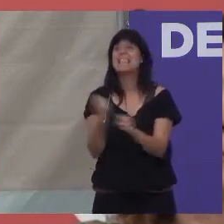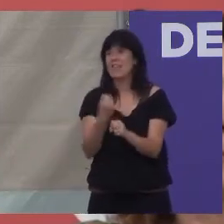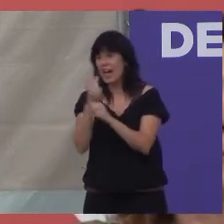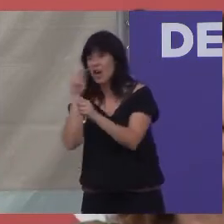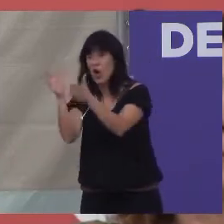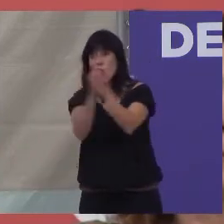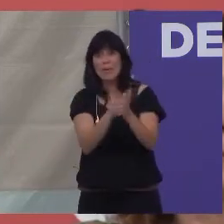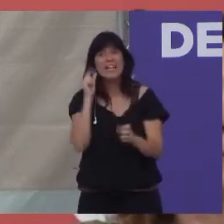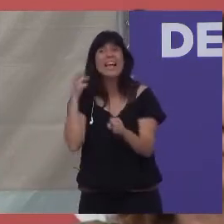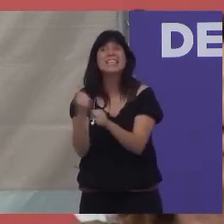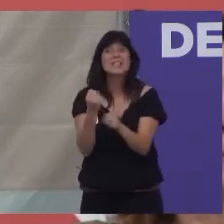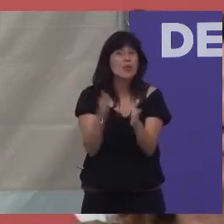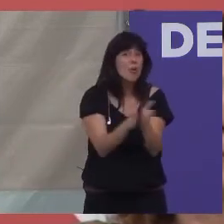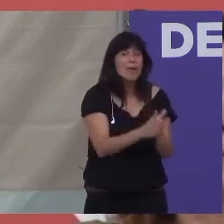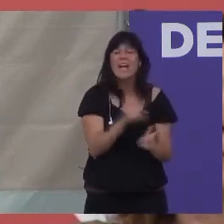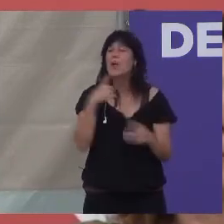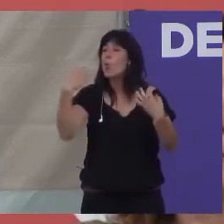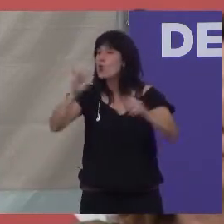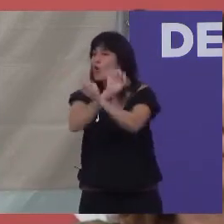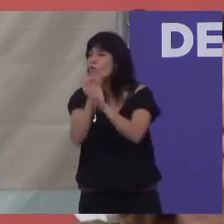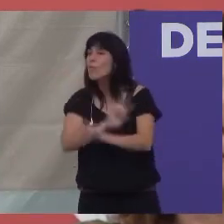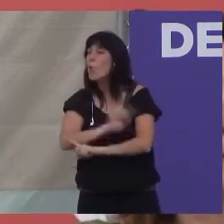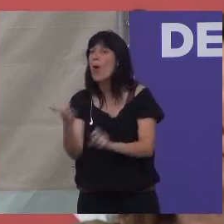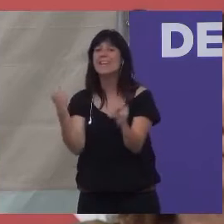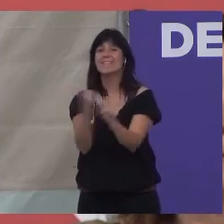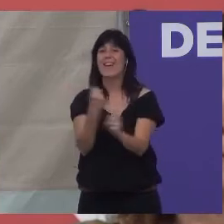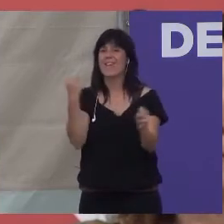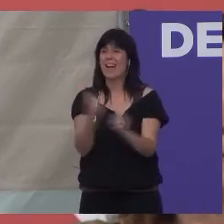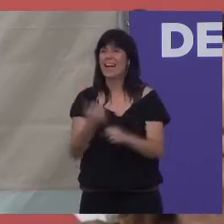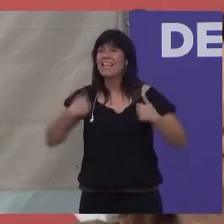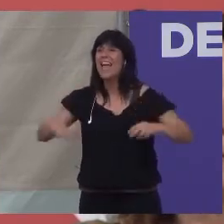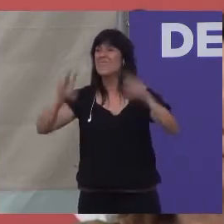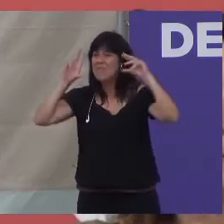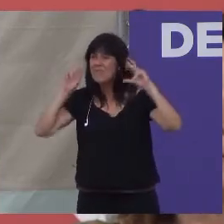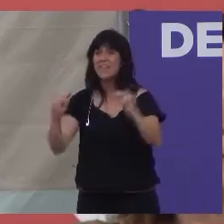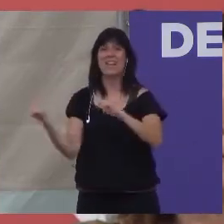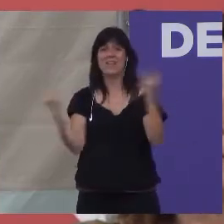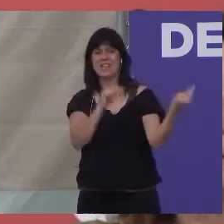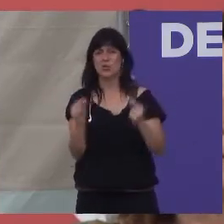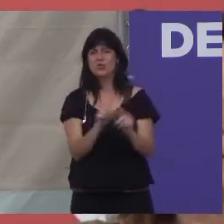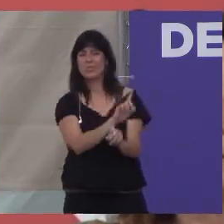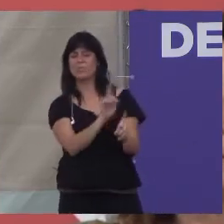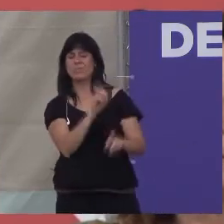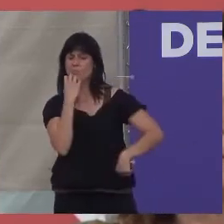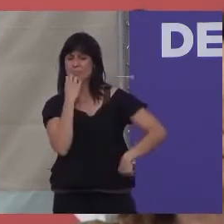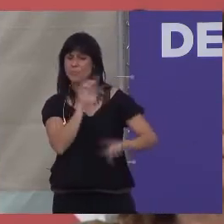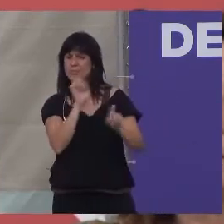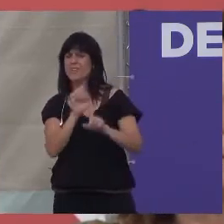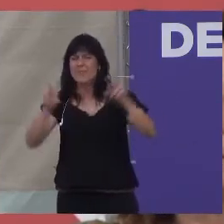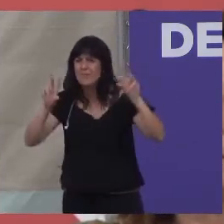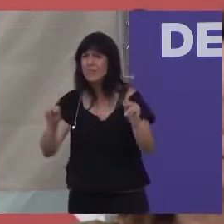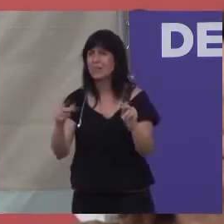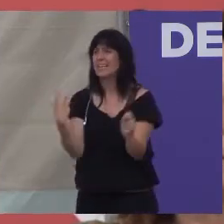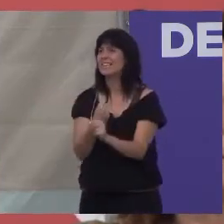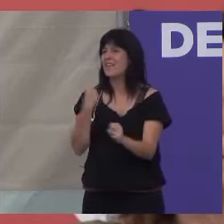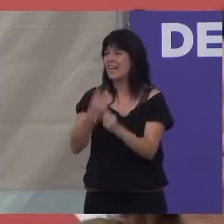compañeros, solo trabajando. Tenemos que dejar ya de discutir y cuestionar. Vamos a trabajar